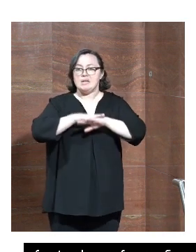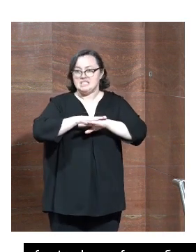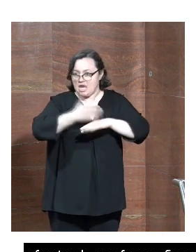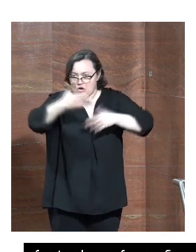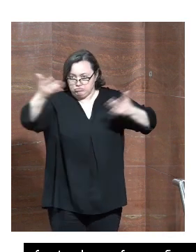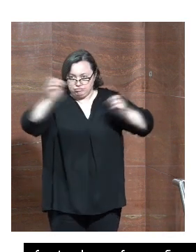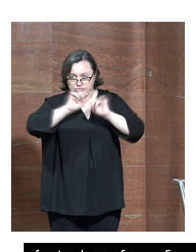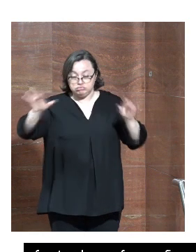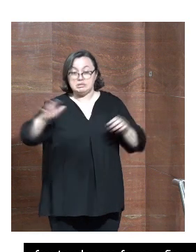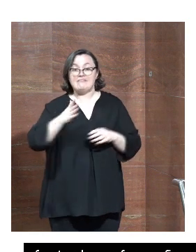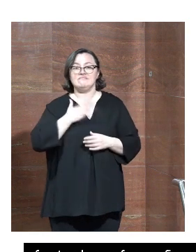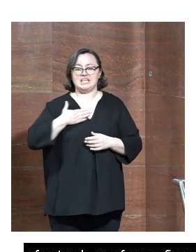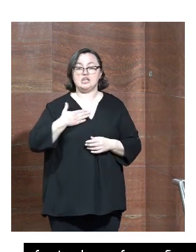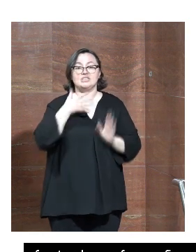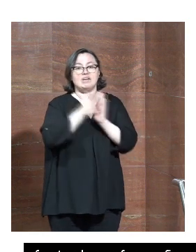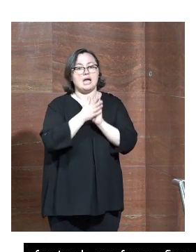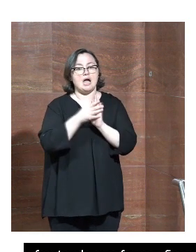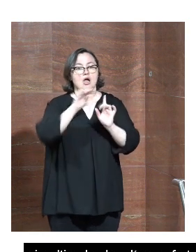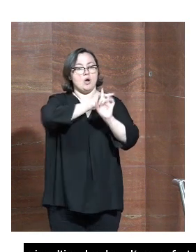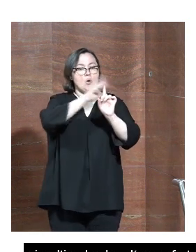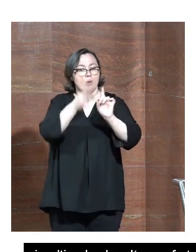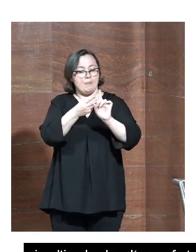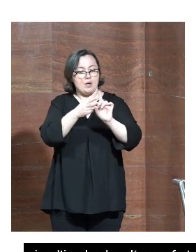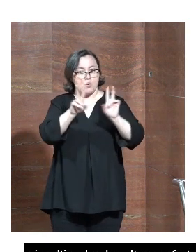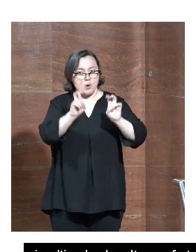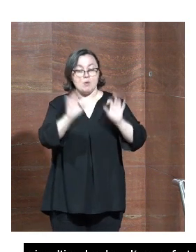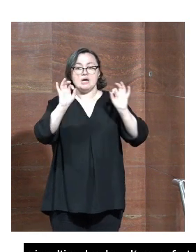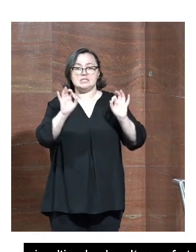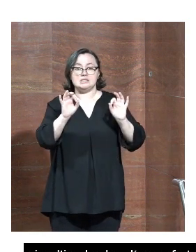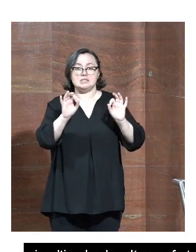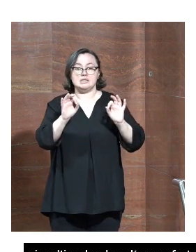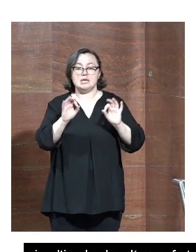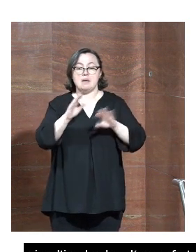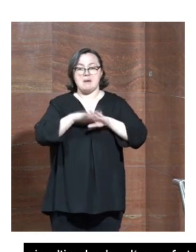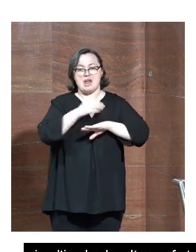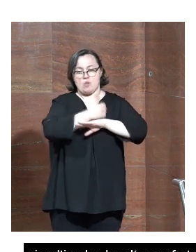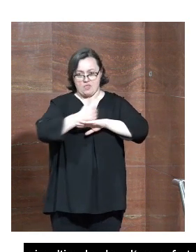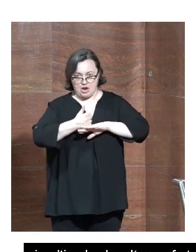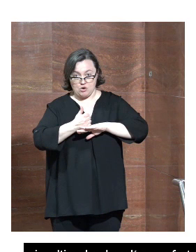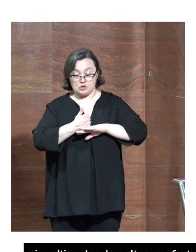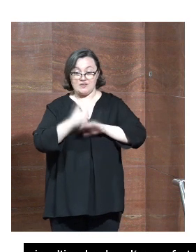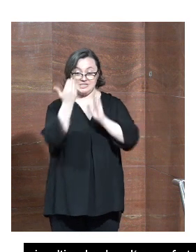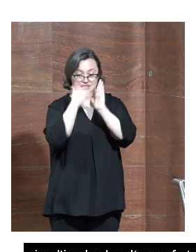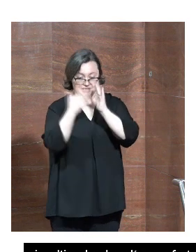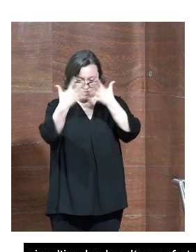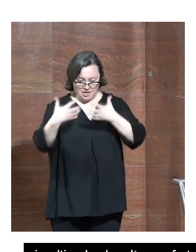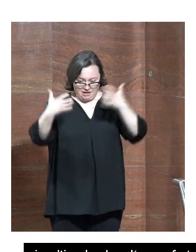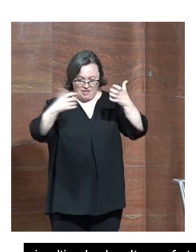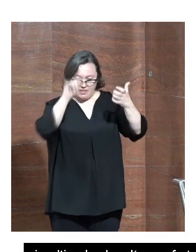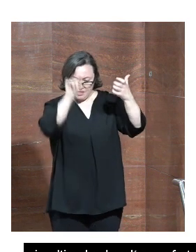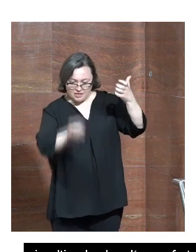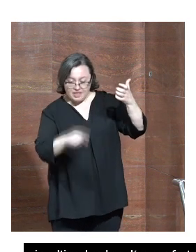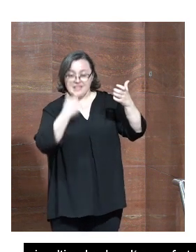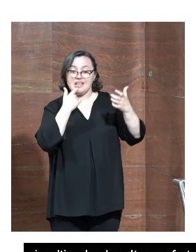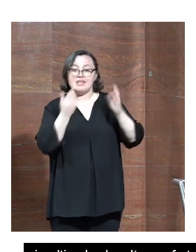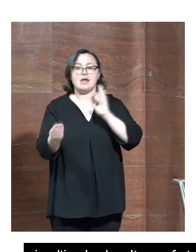lo que sea, y nos están pidiendo un portal nuevo de algo para el ciudadano. Bueno, pues en los pliegos de licitación sabemos